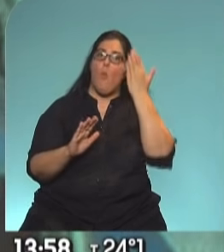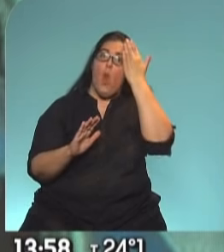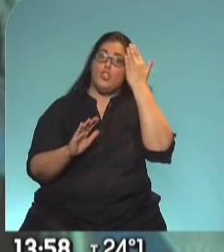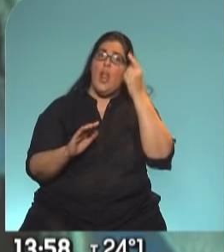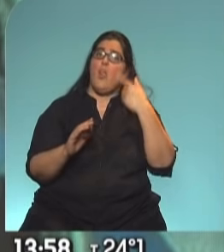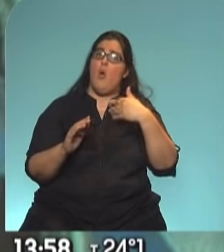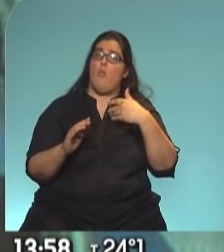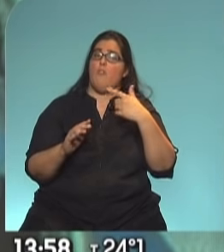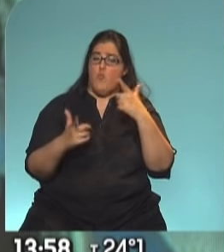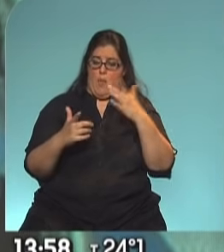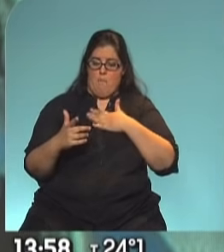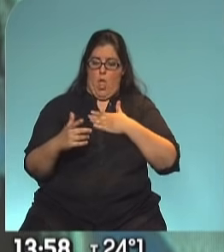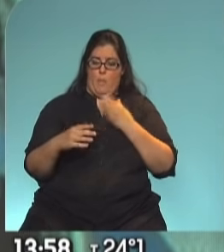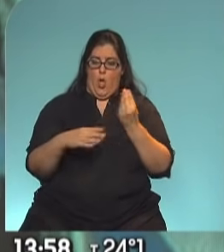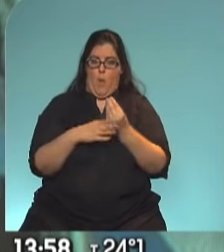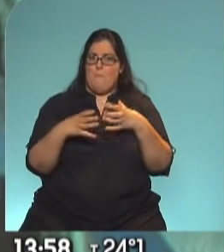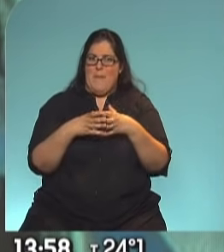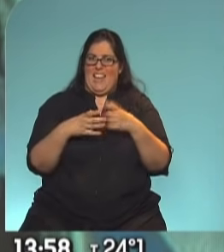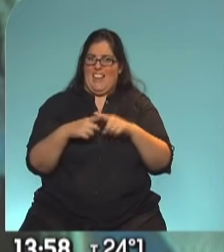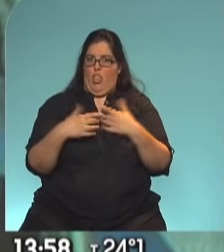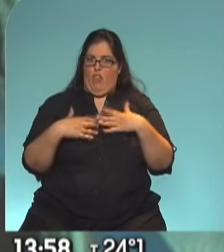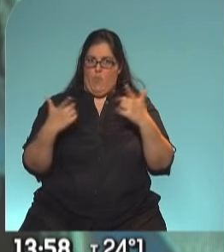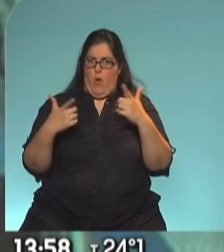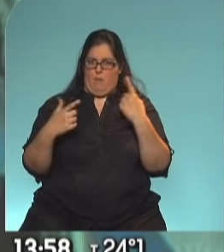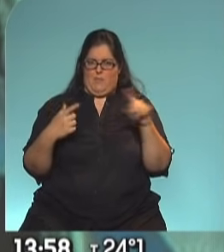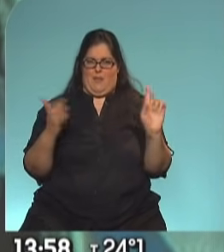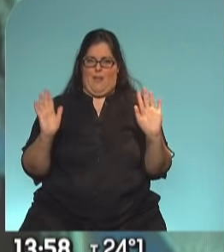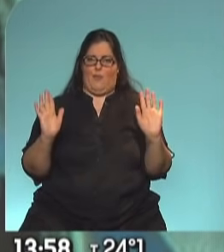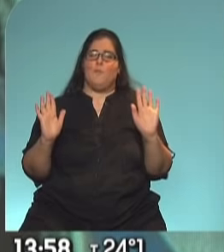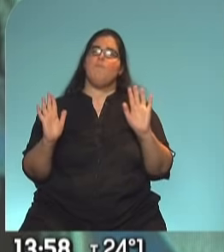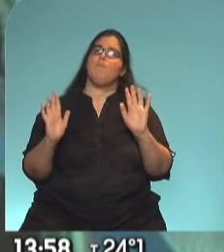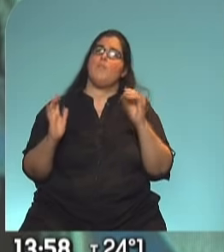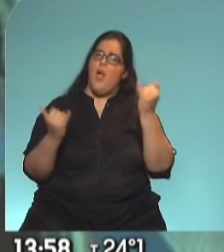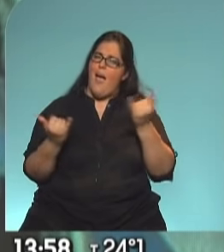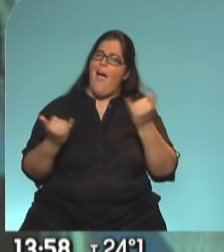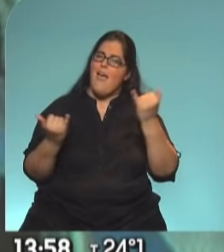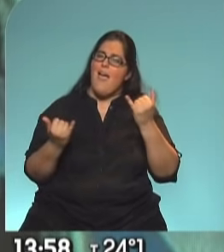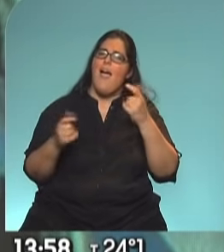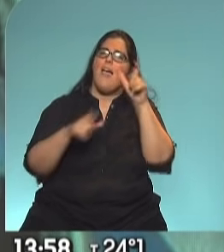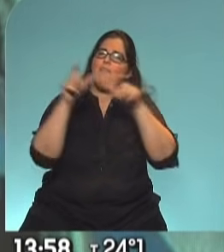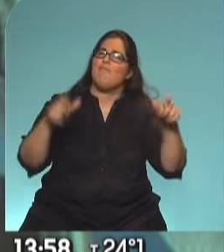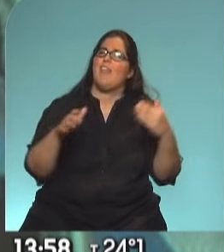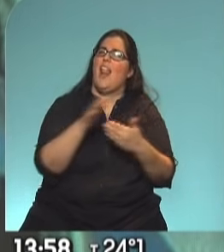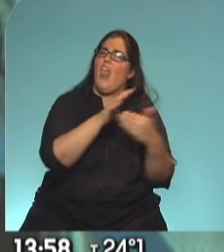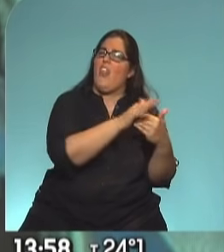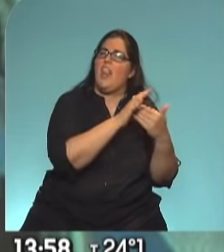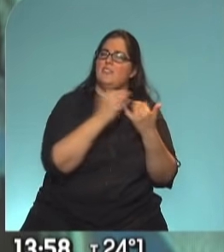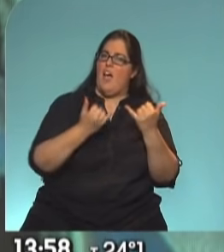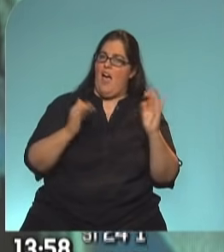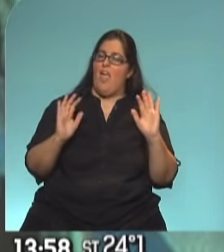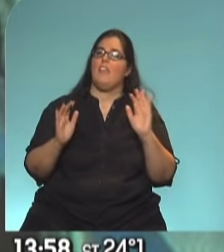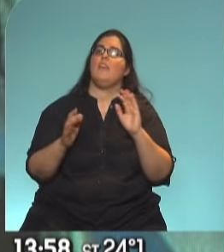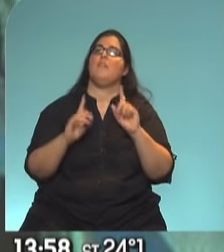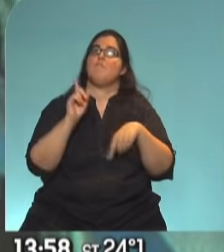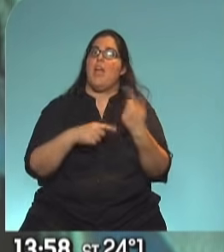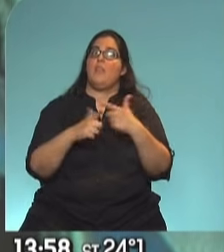sin candidatos propios, digamos, no tiene partido Bolsonaro, curiosamente. Pero sí hay varios liderazgos que se juegan mañana a